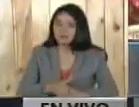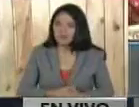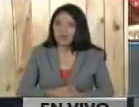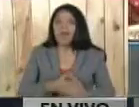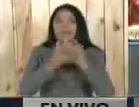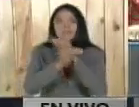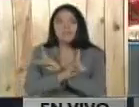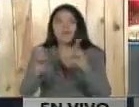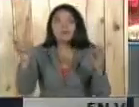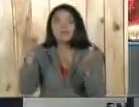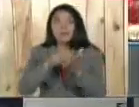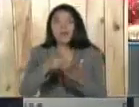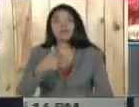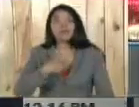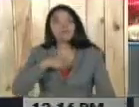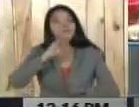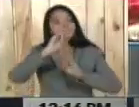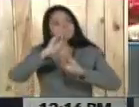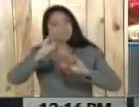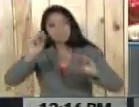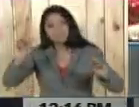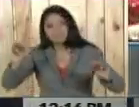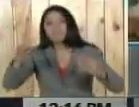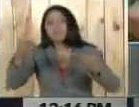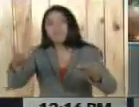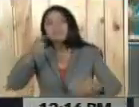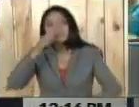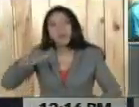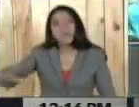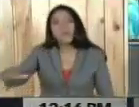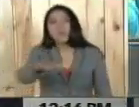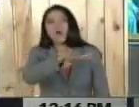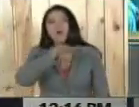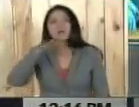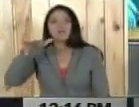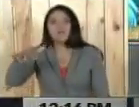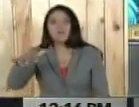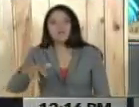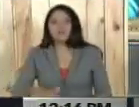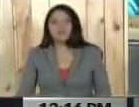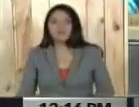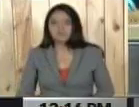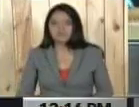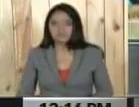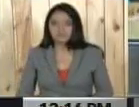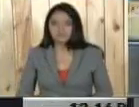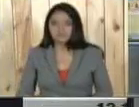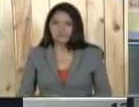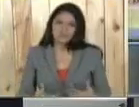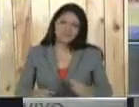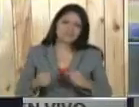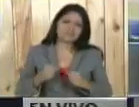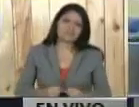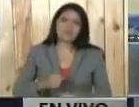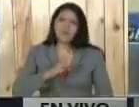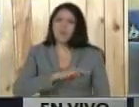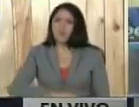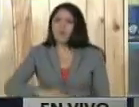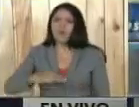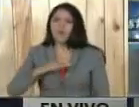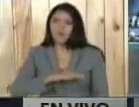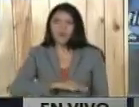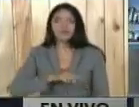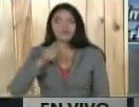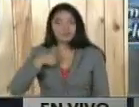democracia participativa yo le hago un llamado, a ese pueblo y a esa cultura política acumulada, a esa fuerza espiritual y moral, es a la que